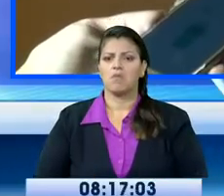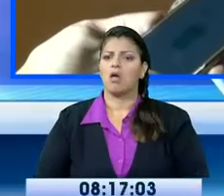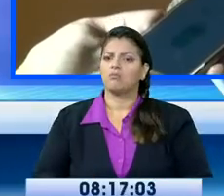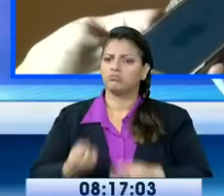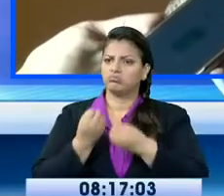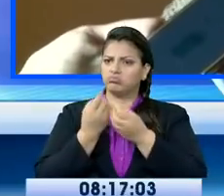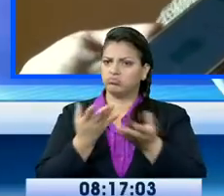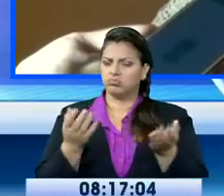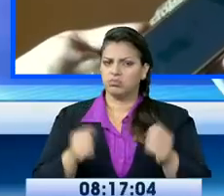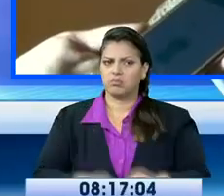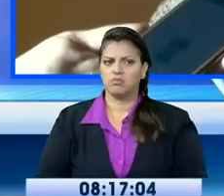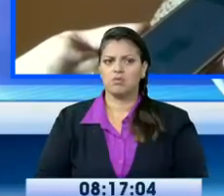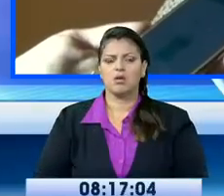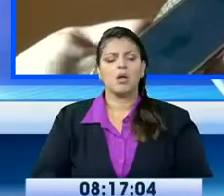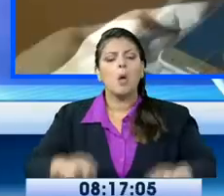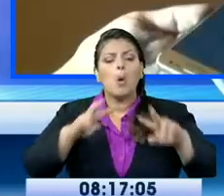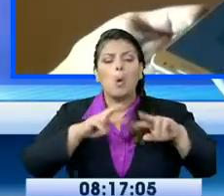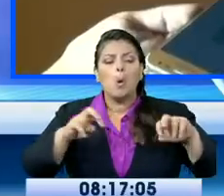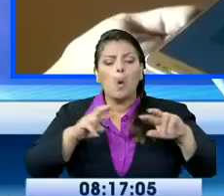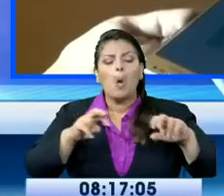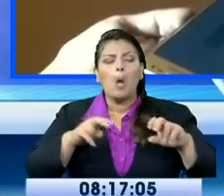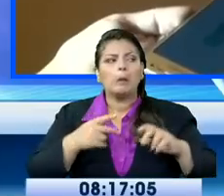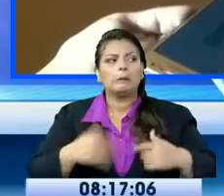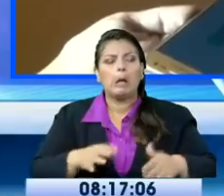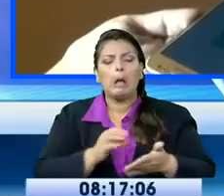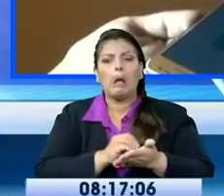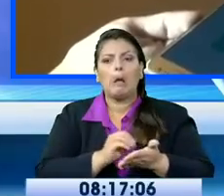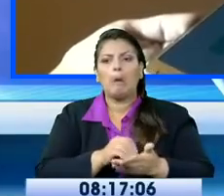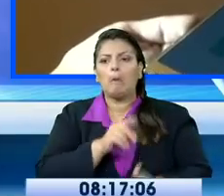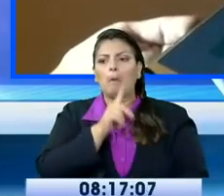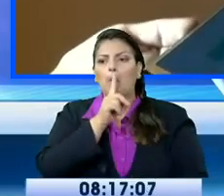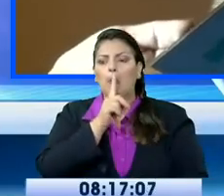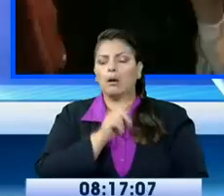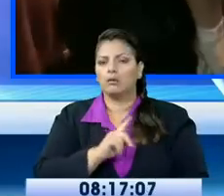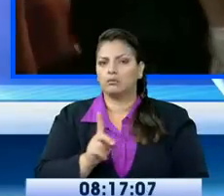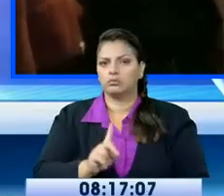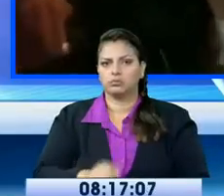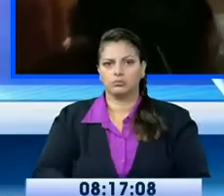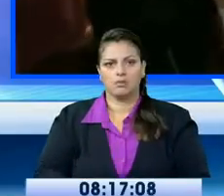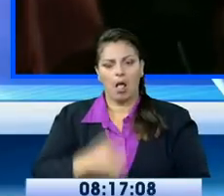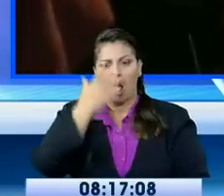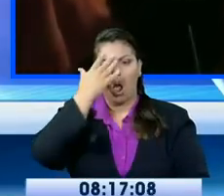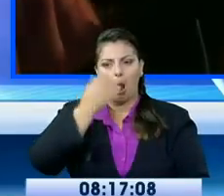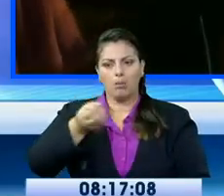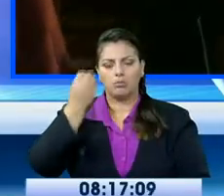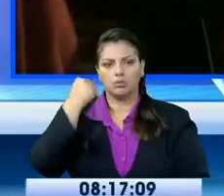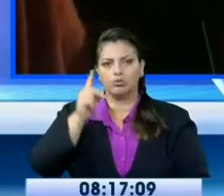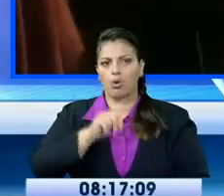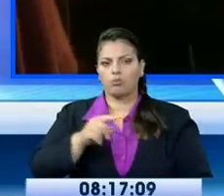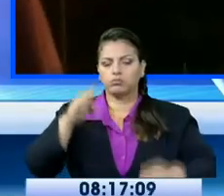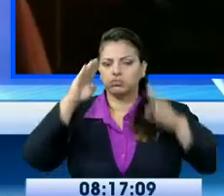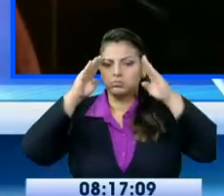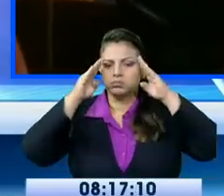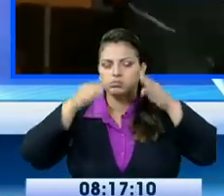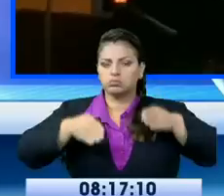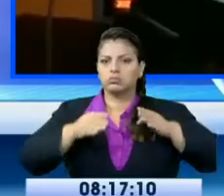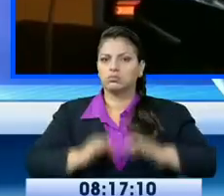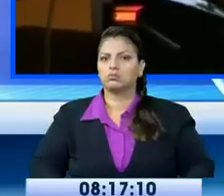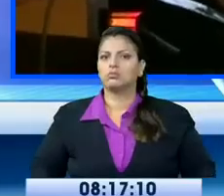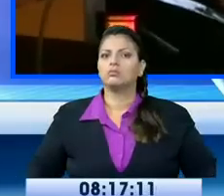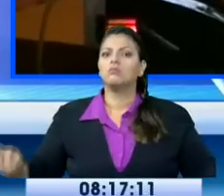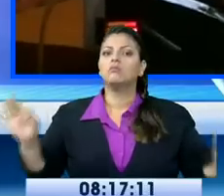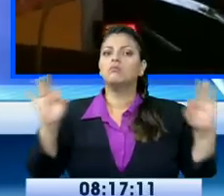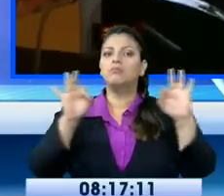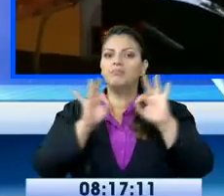esas investigaciones que se saben hacer y nunca se saben resultados. Claro. Que quedan en el olvido. Hay que estar pendiente de este asunto para saber si